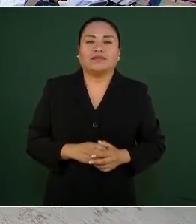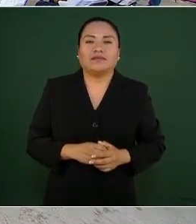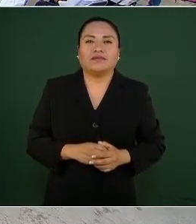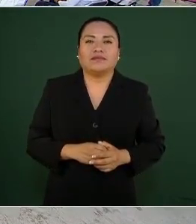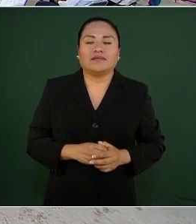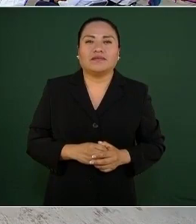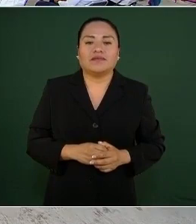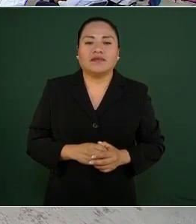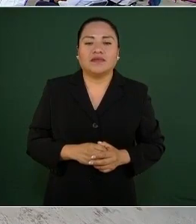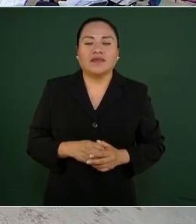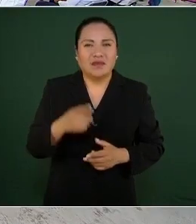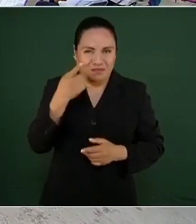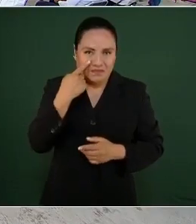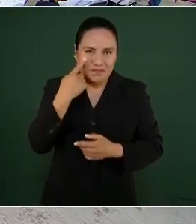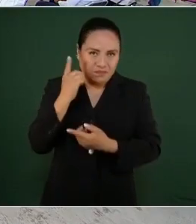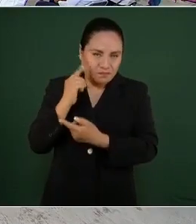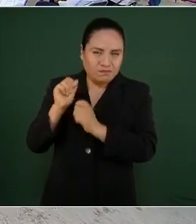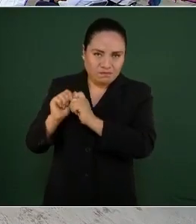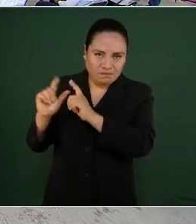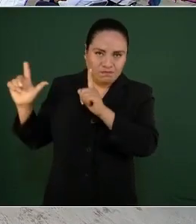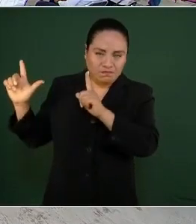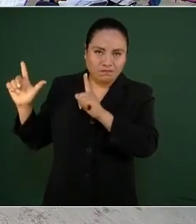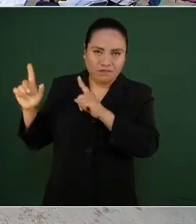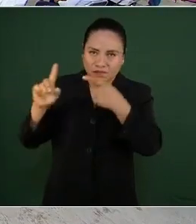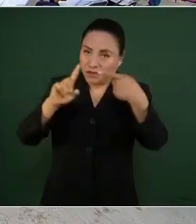Entonces, ese es el primero.